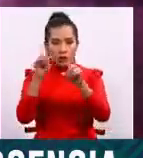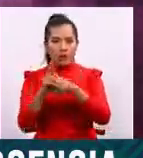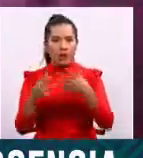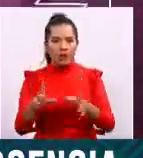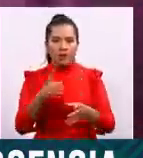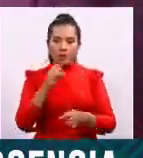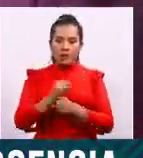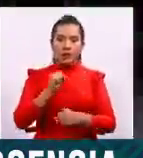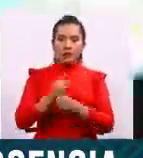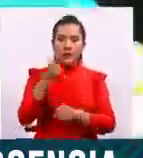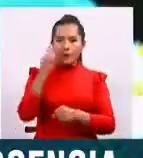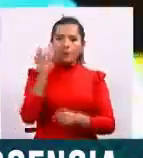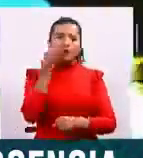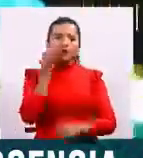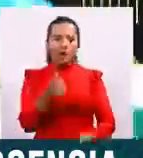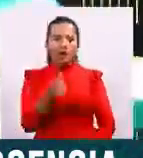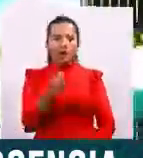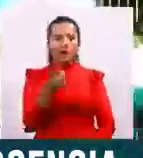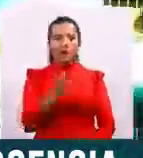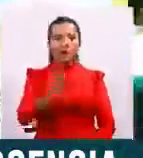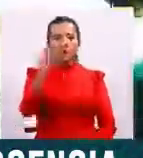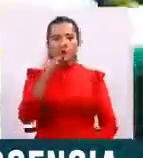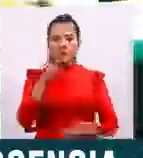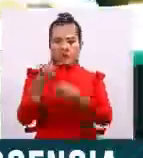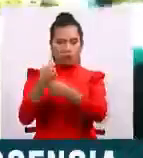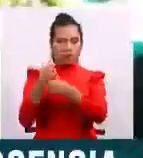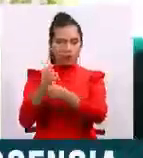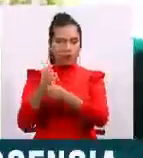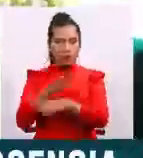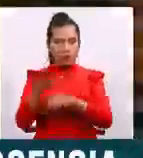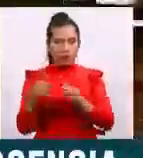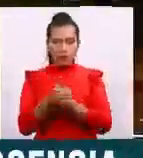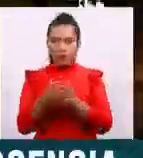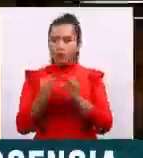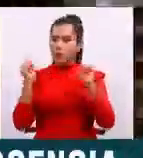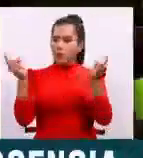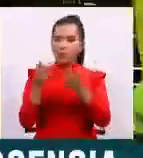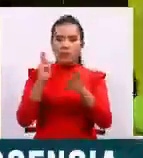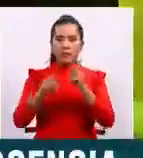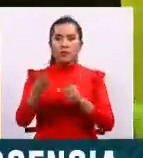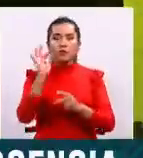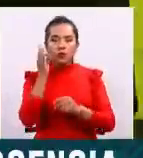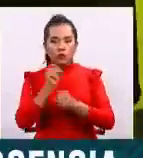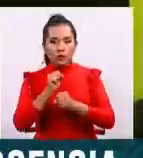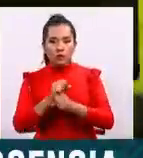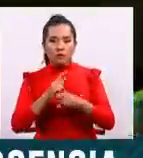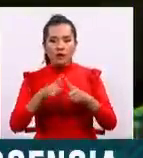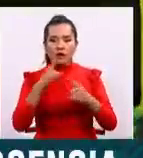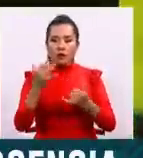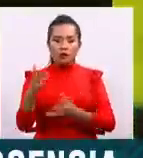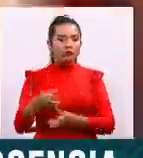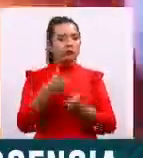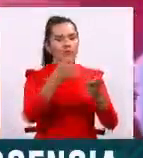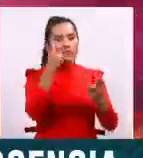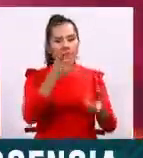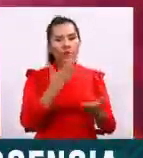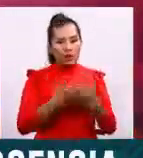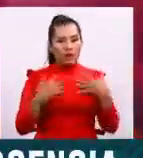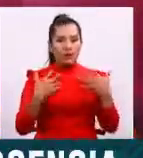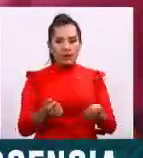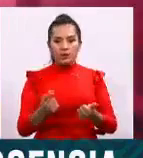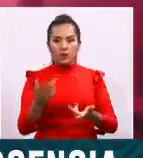muy importante, que aglutina 99 pueblos que trabajan este fruto. Sin embargo, esto es bueno para la salud, esto es